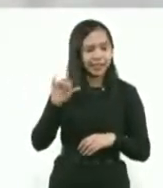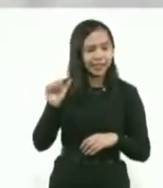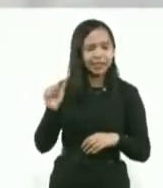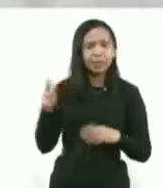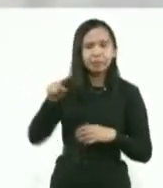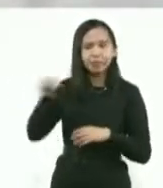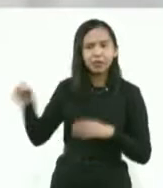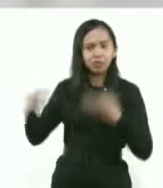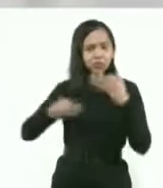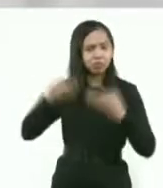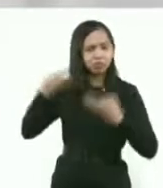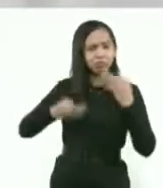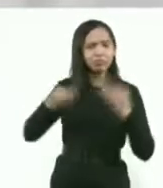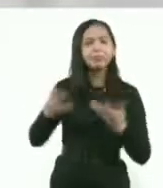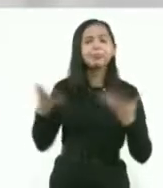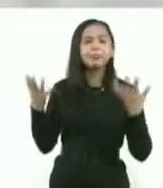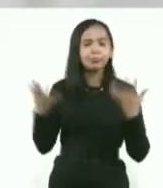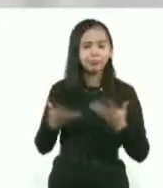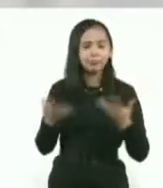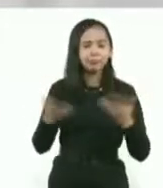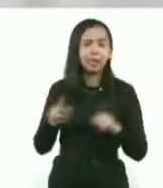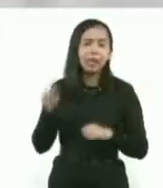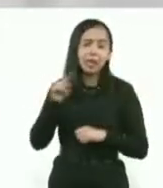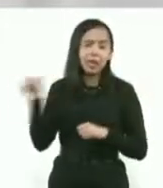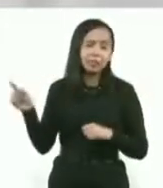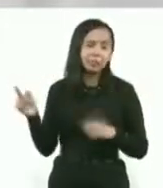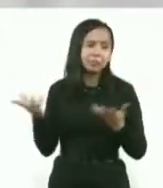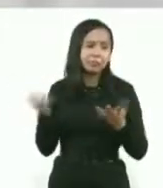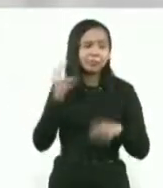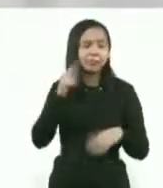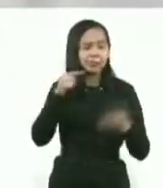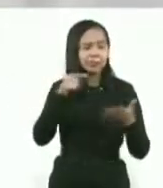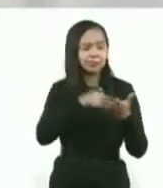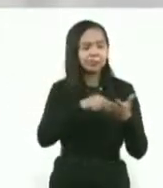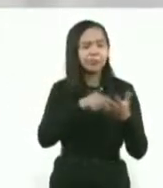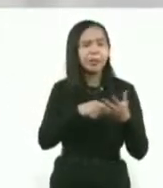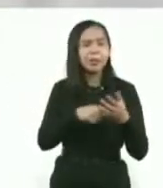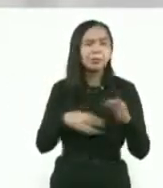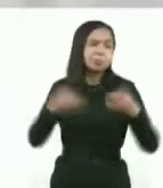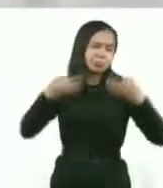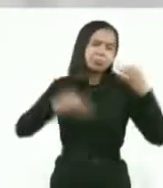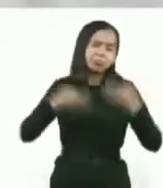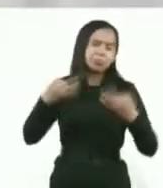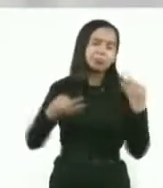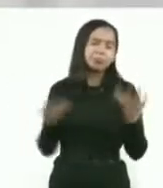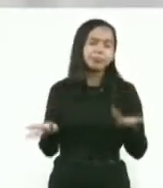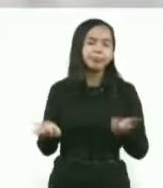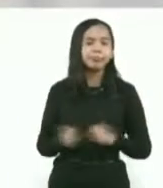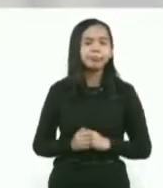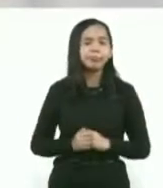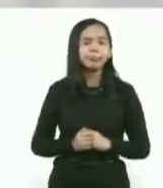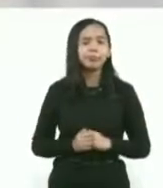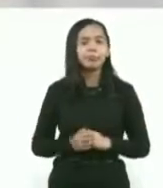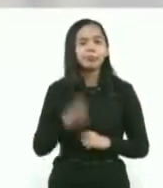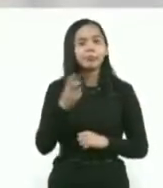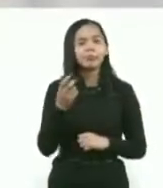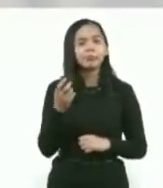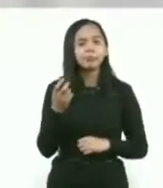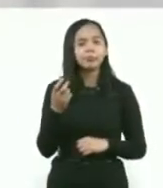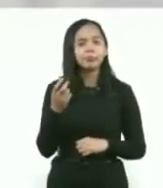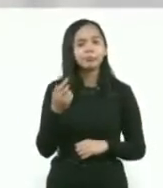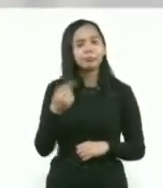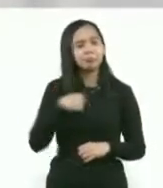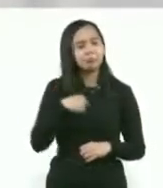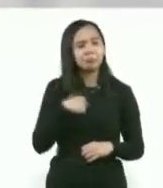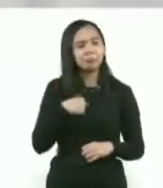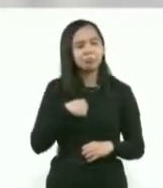Poder Judicial y el Poder Judicial es quien resuelve. Esa es la situación que estamos viendo. Entonces,